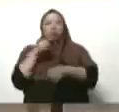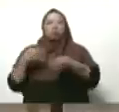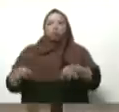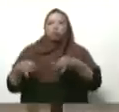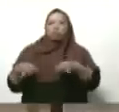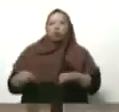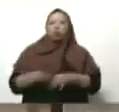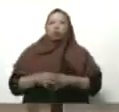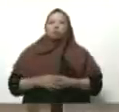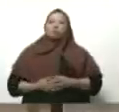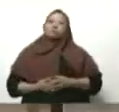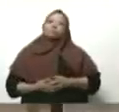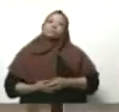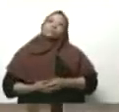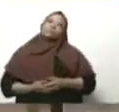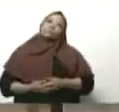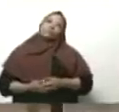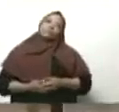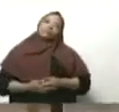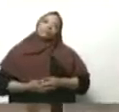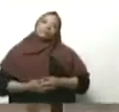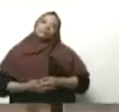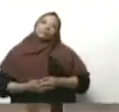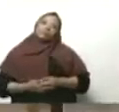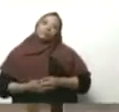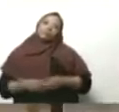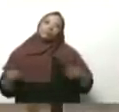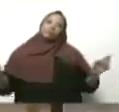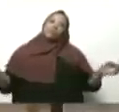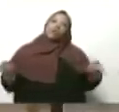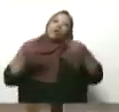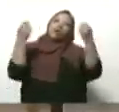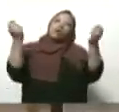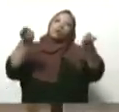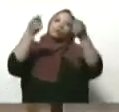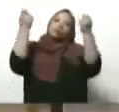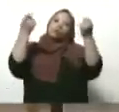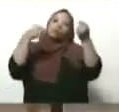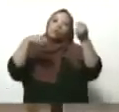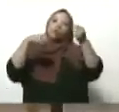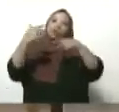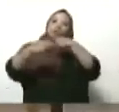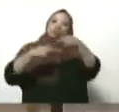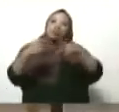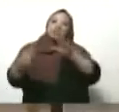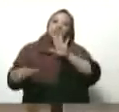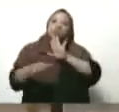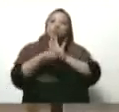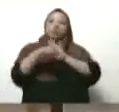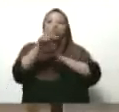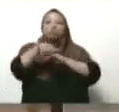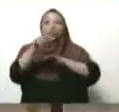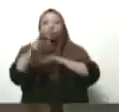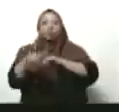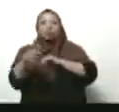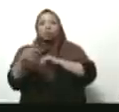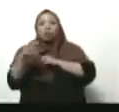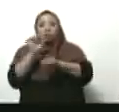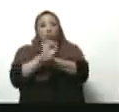que está esta campaña ha tenido un impacto pedofilia es crimen